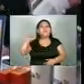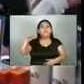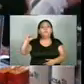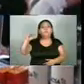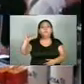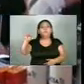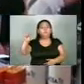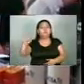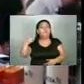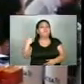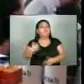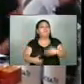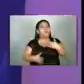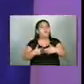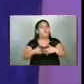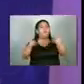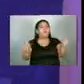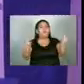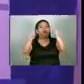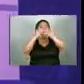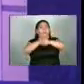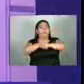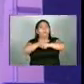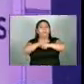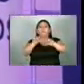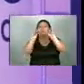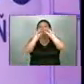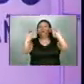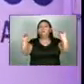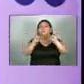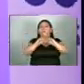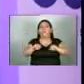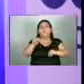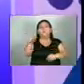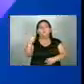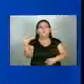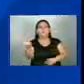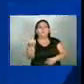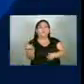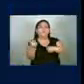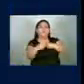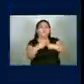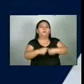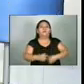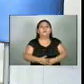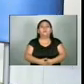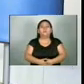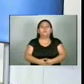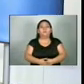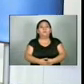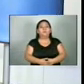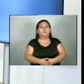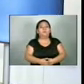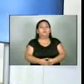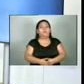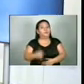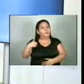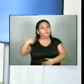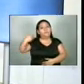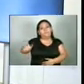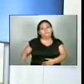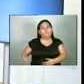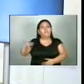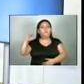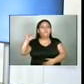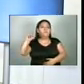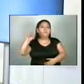demuestra su trascendencia al entorno digital para brindar mejor servicio a sus socios de negocios. Soy Clarissa